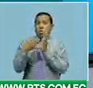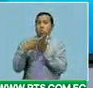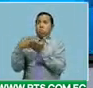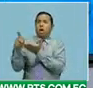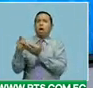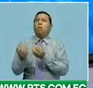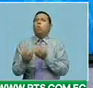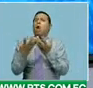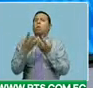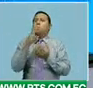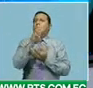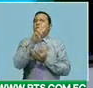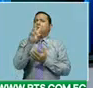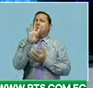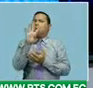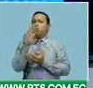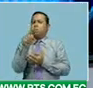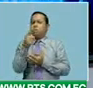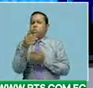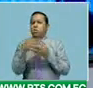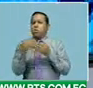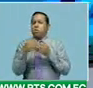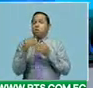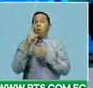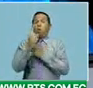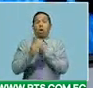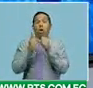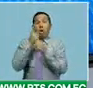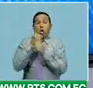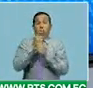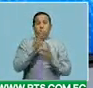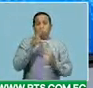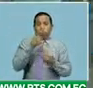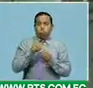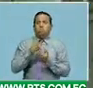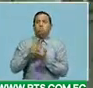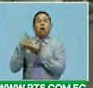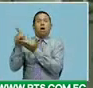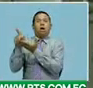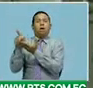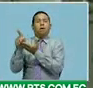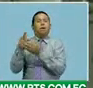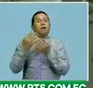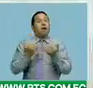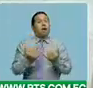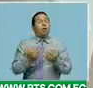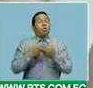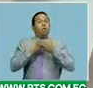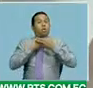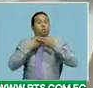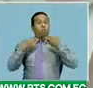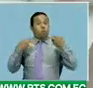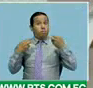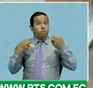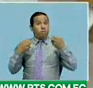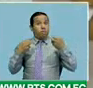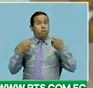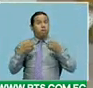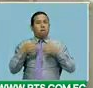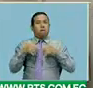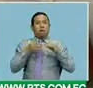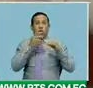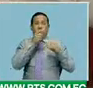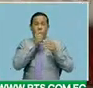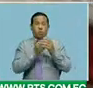antes $24 millones al año. A partir de noviembre, las rosas ecuatorianas que se exportan a